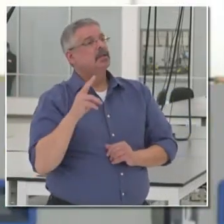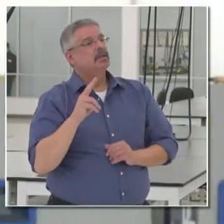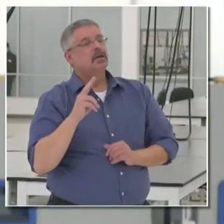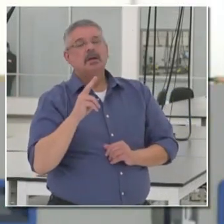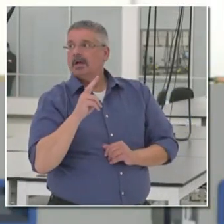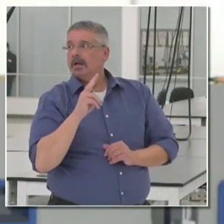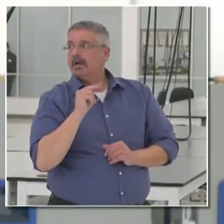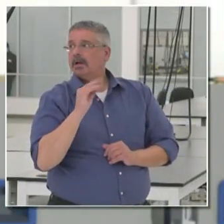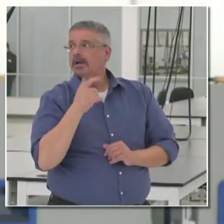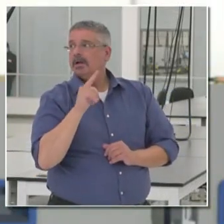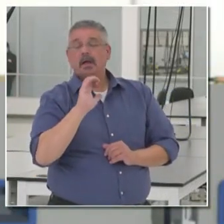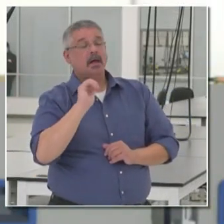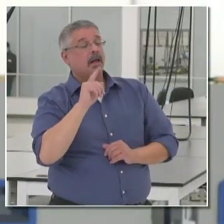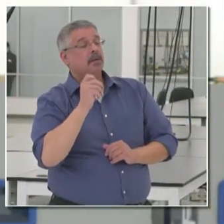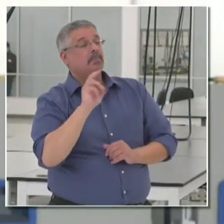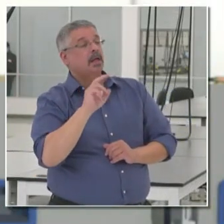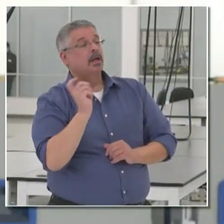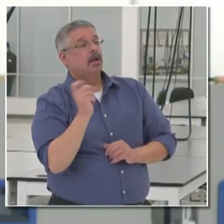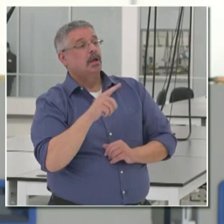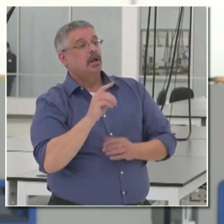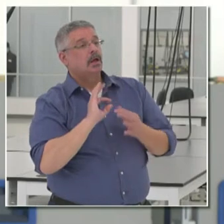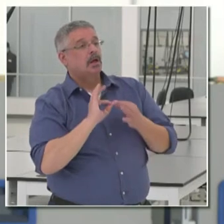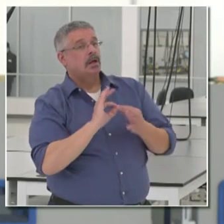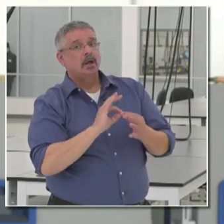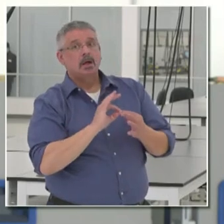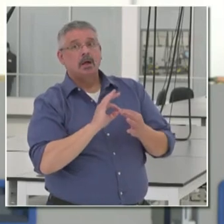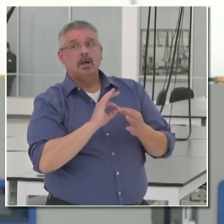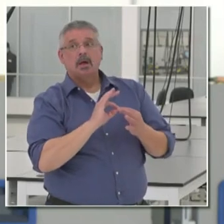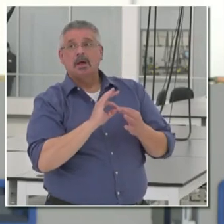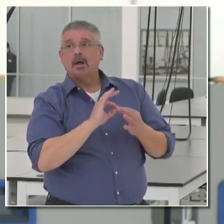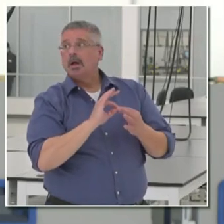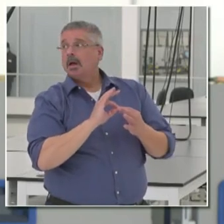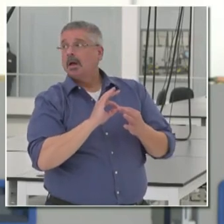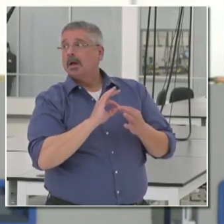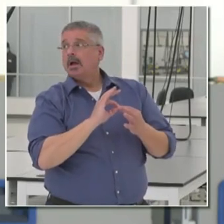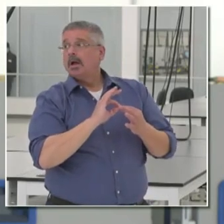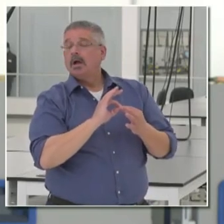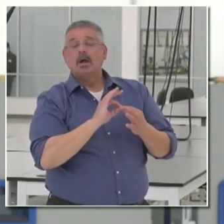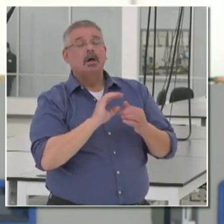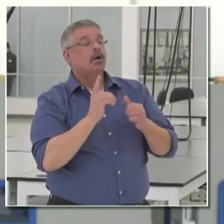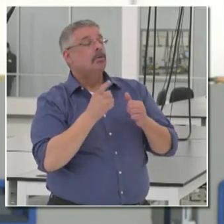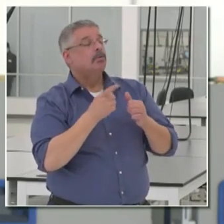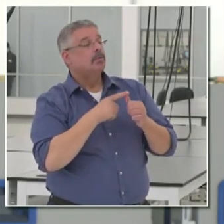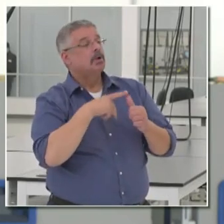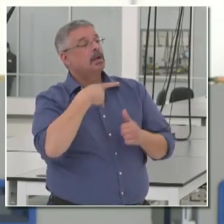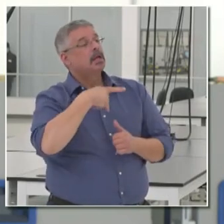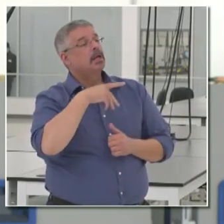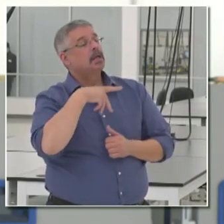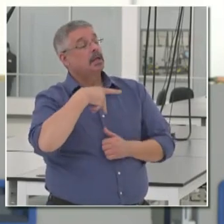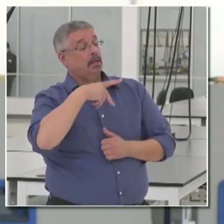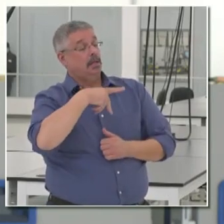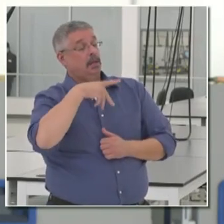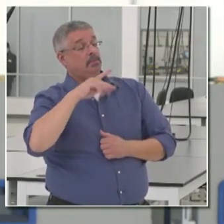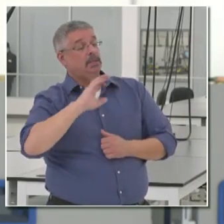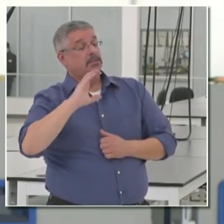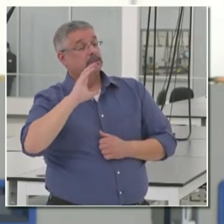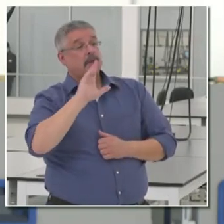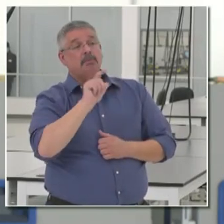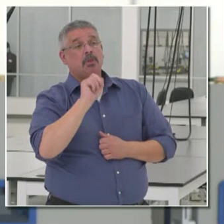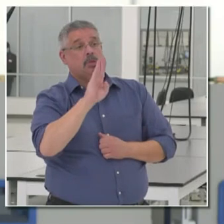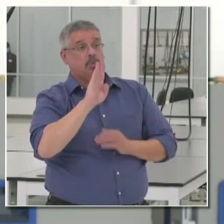señor donadores hoy nadie va a ver con calma hago preguntas de parte del cuerpo de prensa de